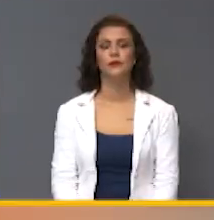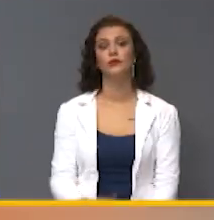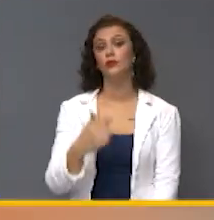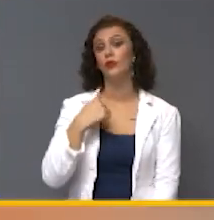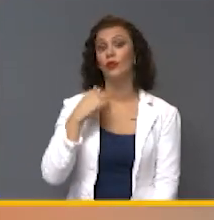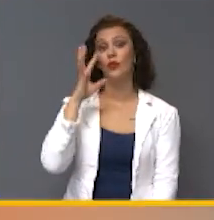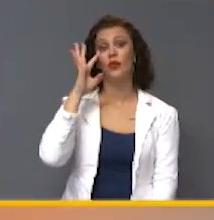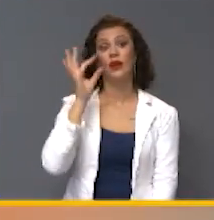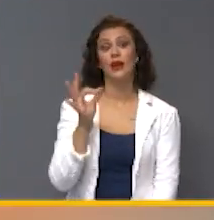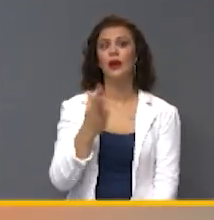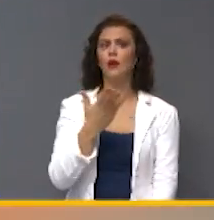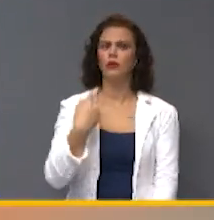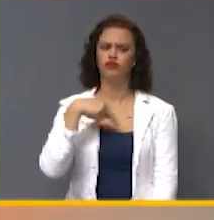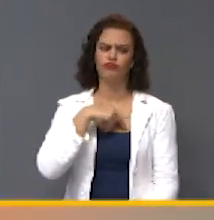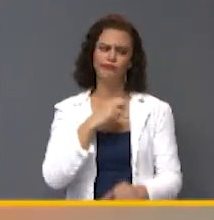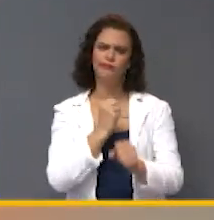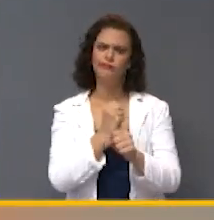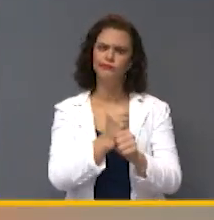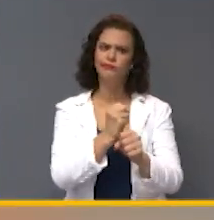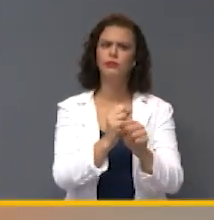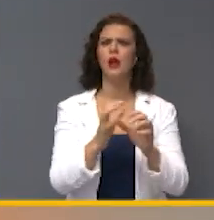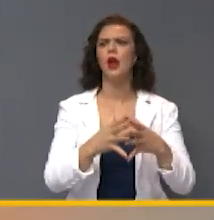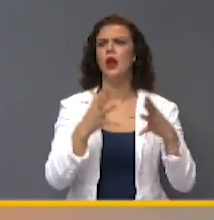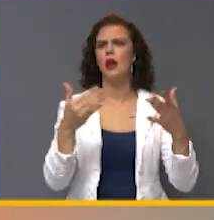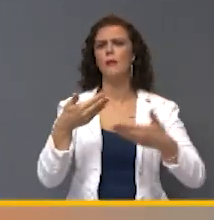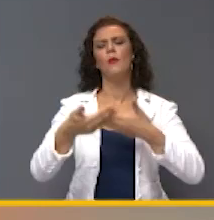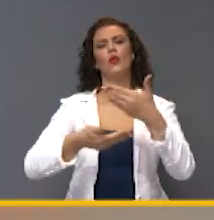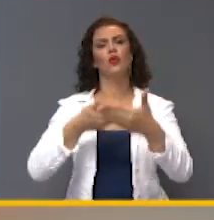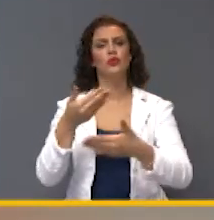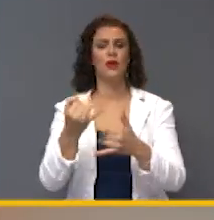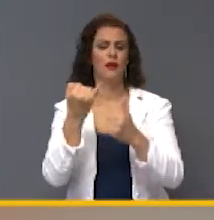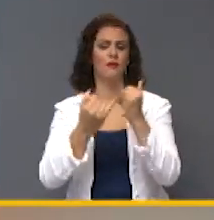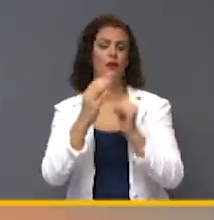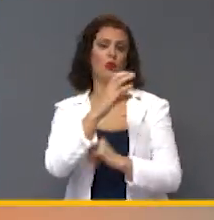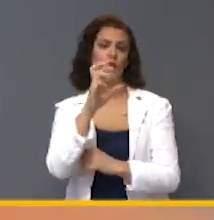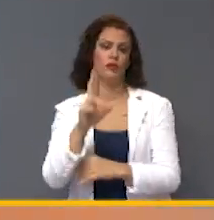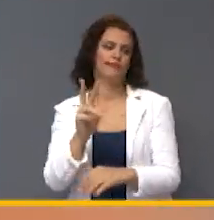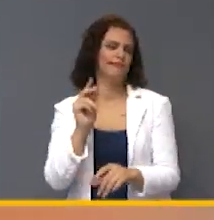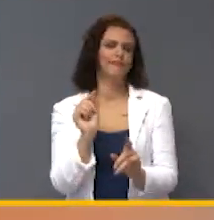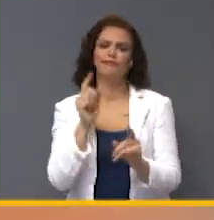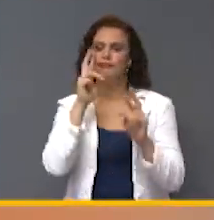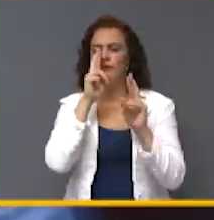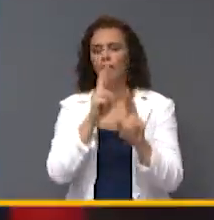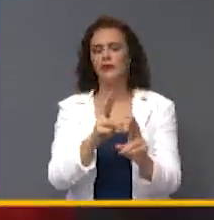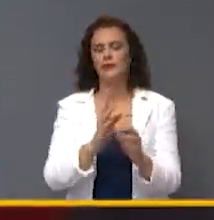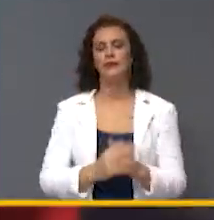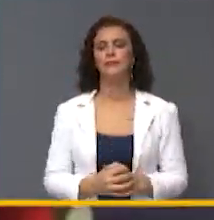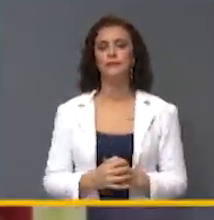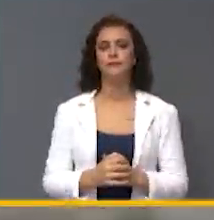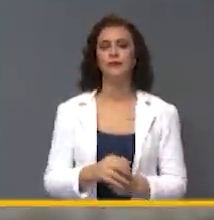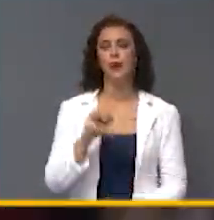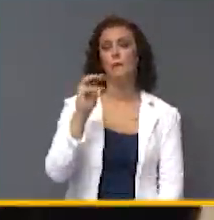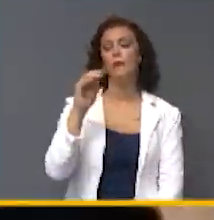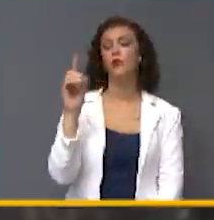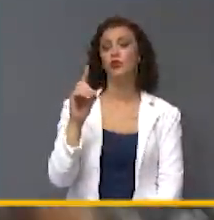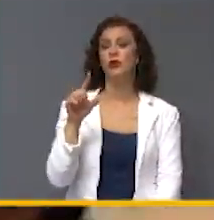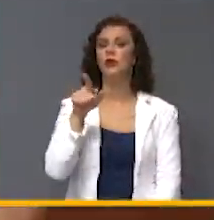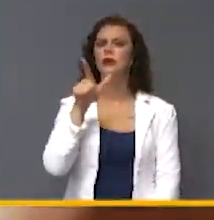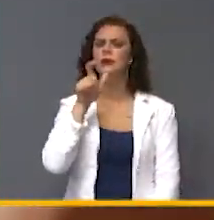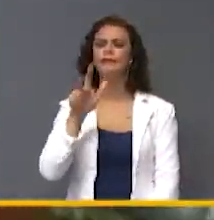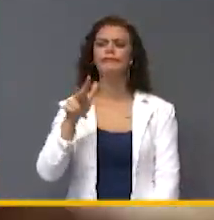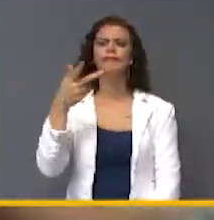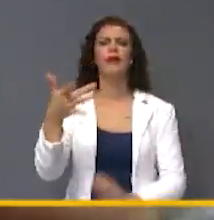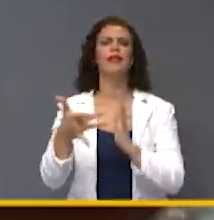yo creo que hemos hecho un gran trabajo, un gran proceso, que al final en Costa Rica no se respetan. Maynor Díaz fue el